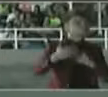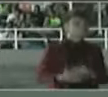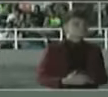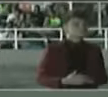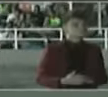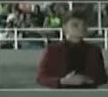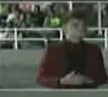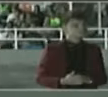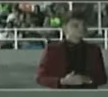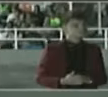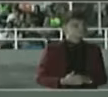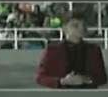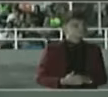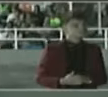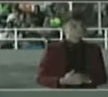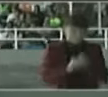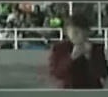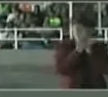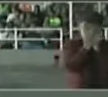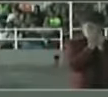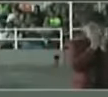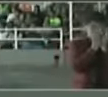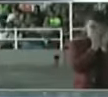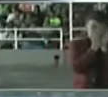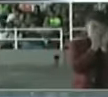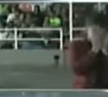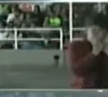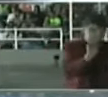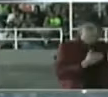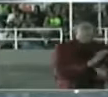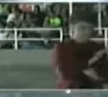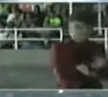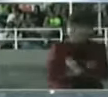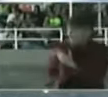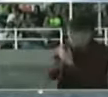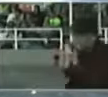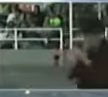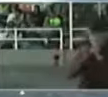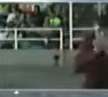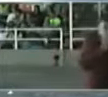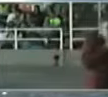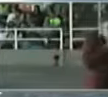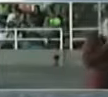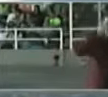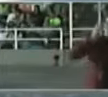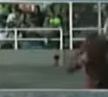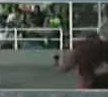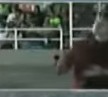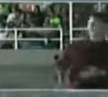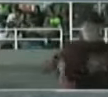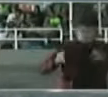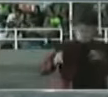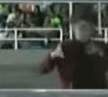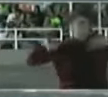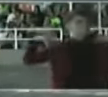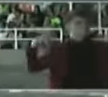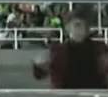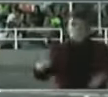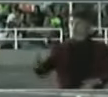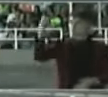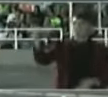Eso es algo que no podemos callar. Que no nos pidan que callemos la verdad más grande. Dios es